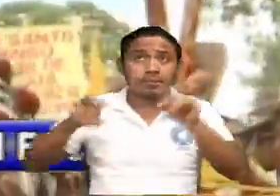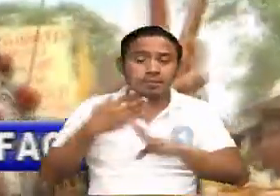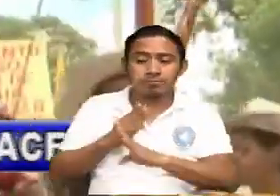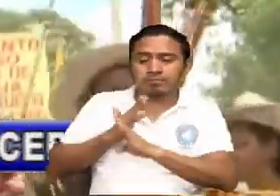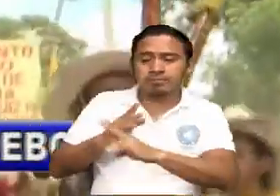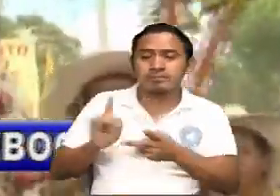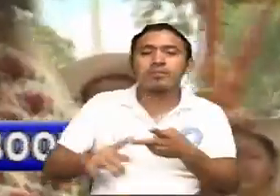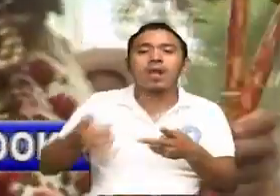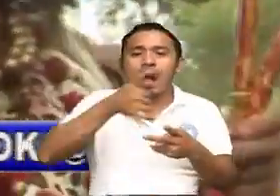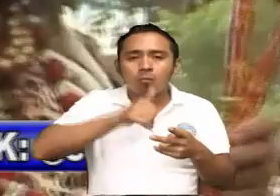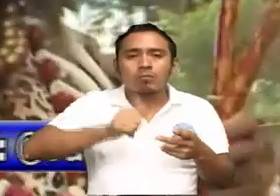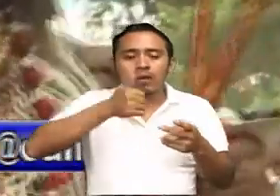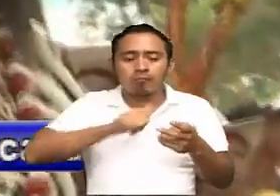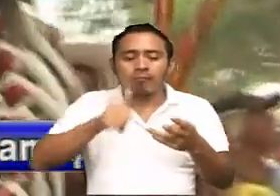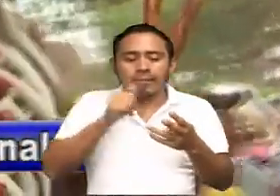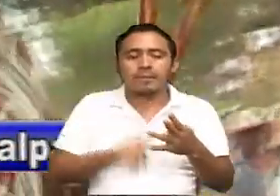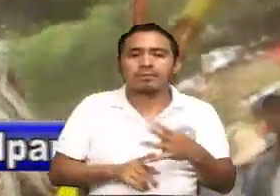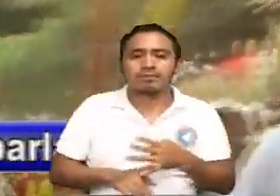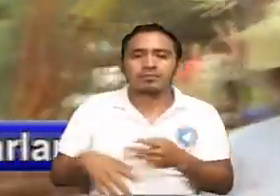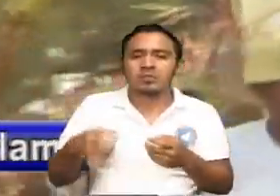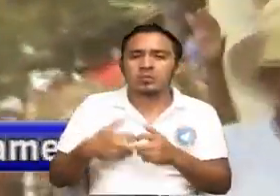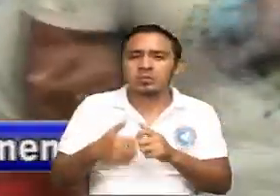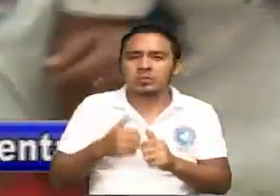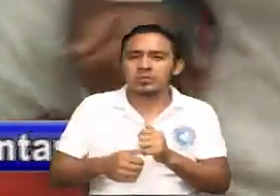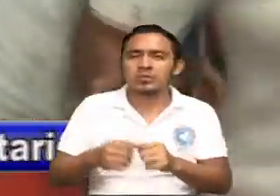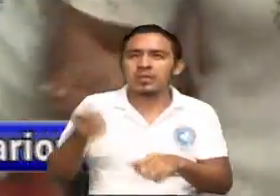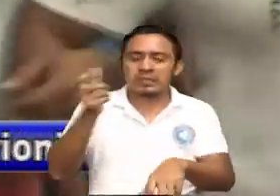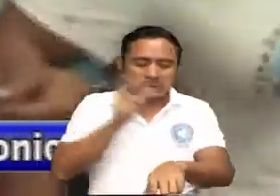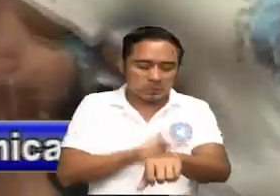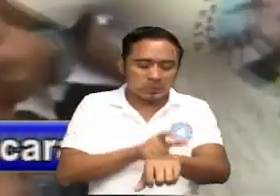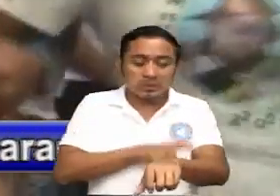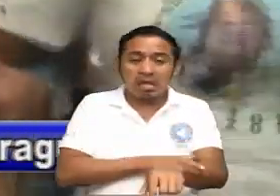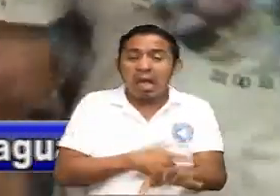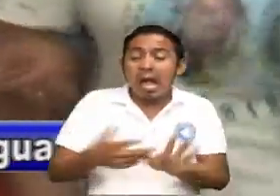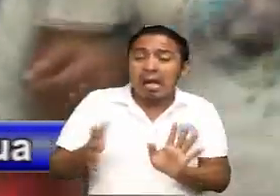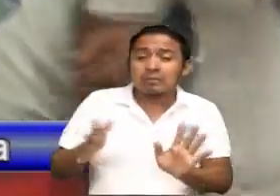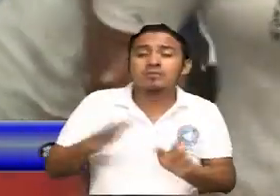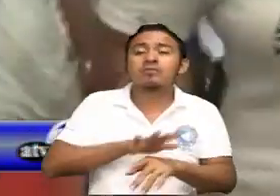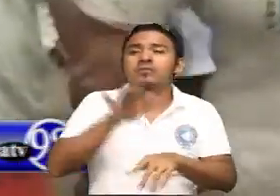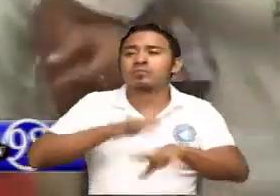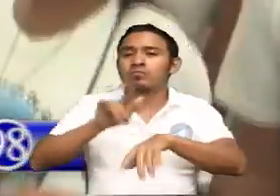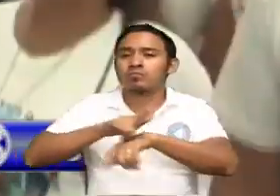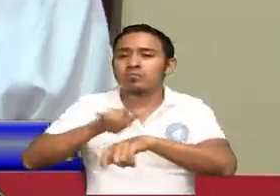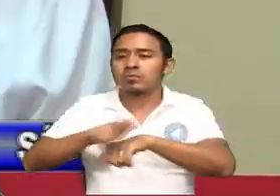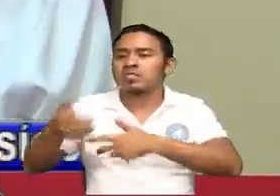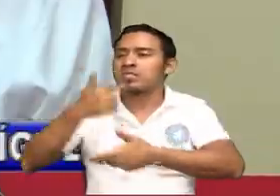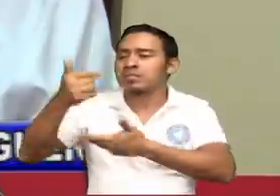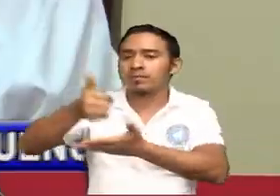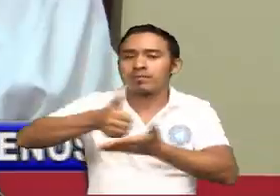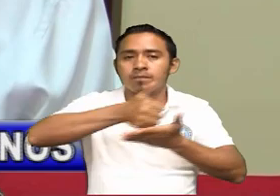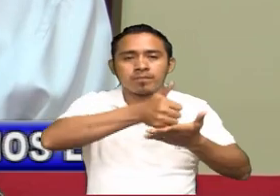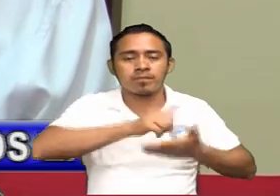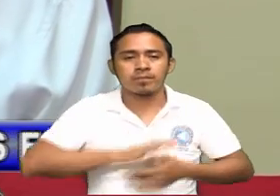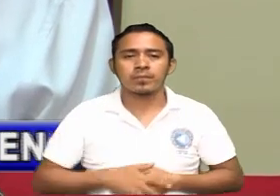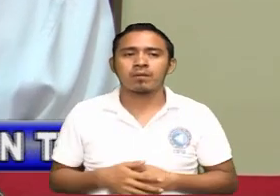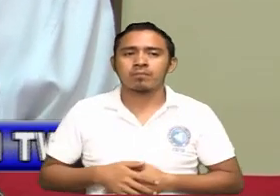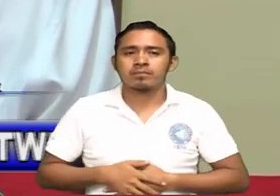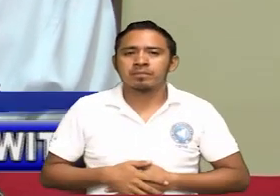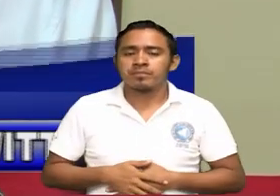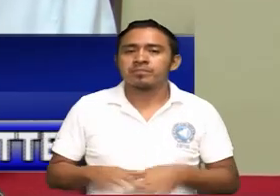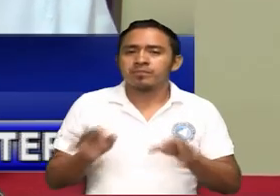mantenerse hidratado y, en caso de sufrir quemaduras, buscar ayuda de los socorristas en los puestos. Es importante